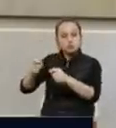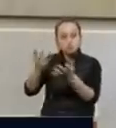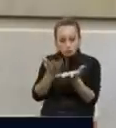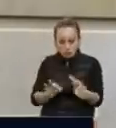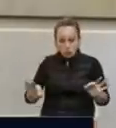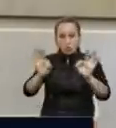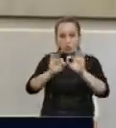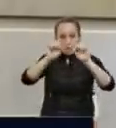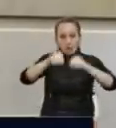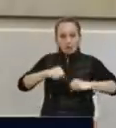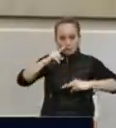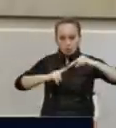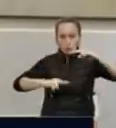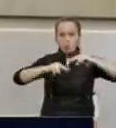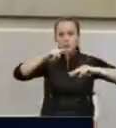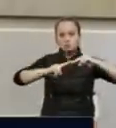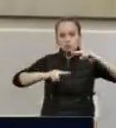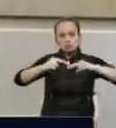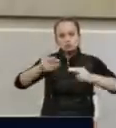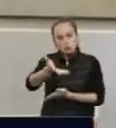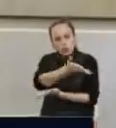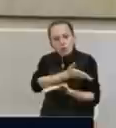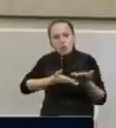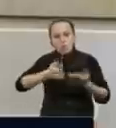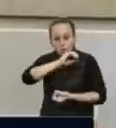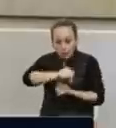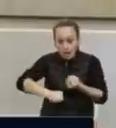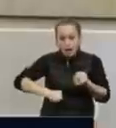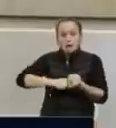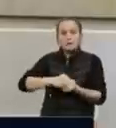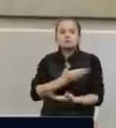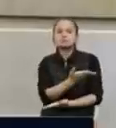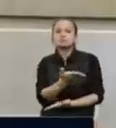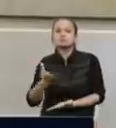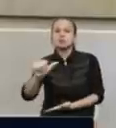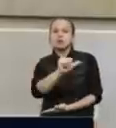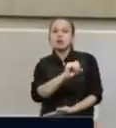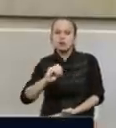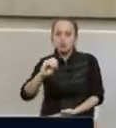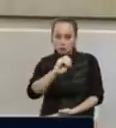podamos construir con la colaboración de ustedes